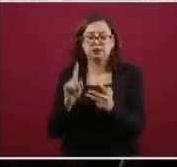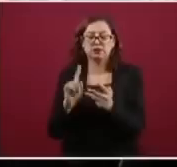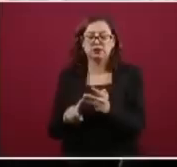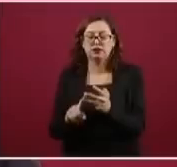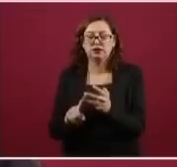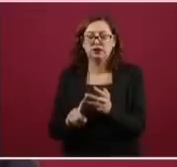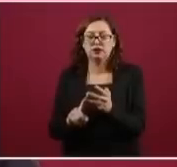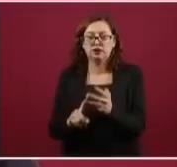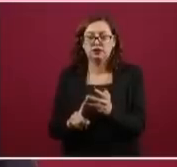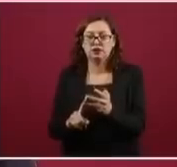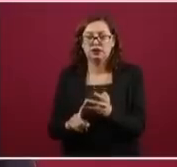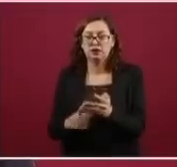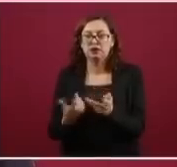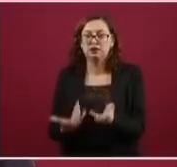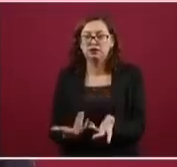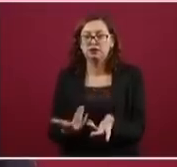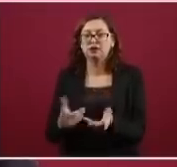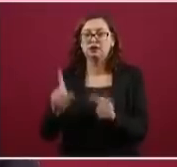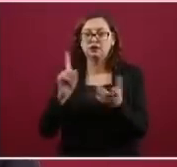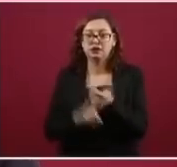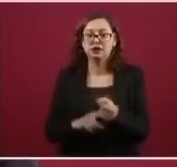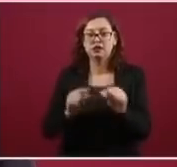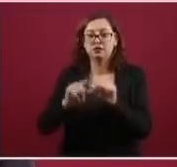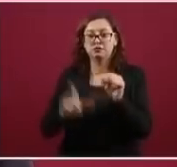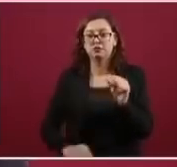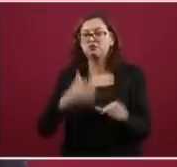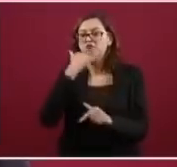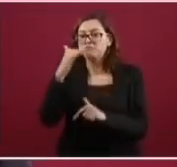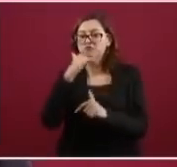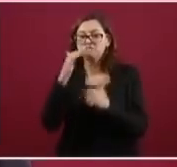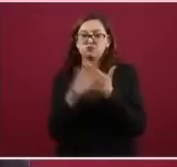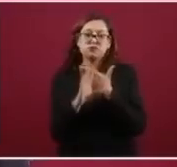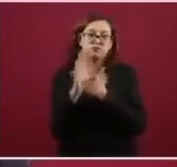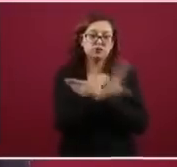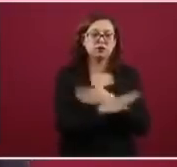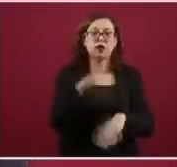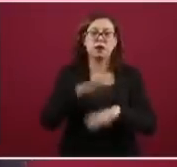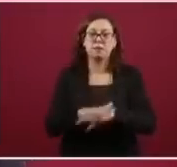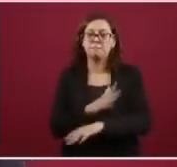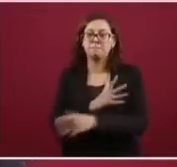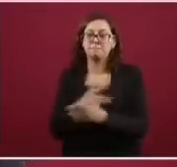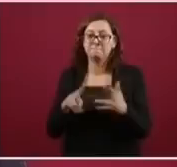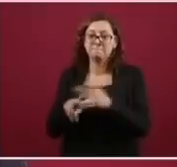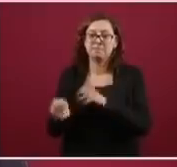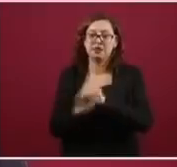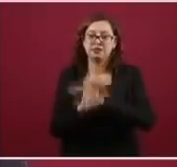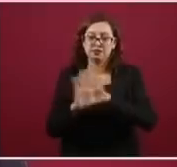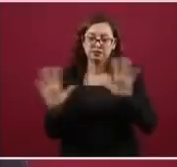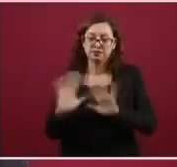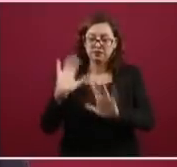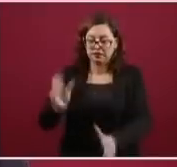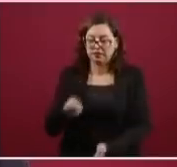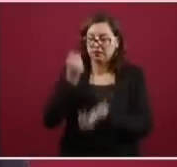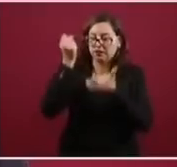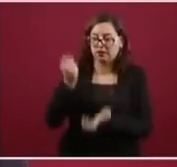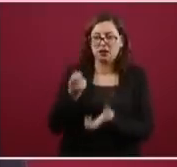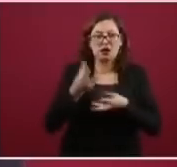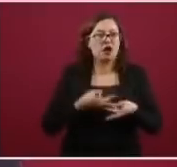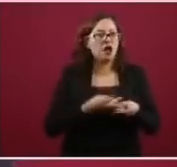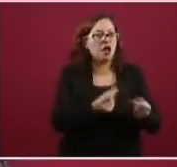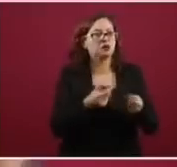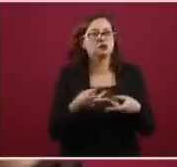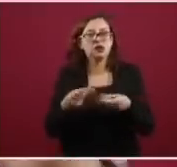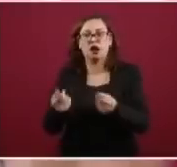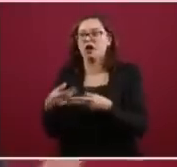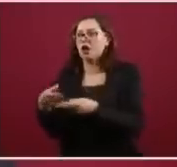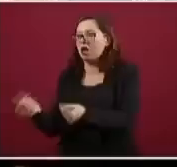mitigar los riesgos de corrupción en el país pero además ser muchísimo más transparentes en sí donde va el destino de los de los recursos